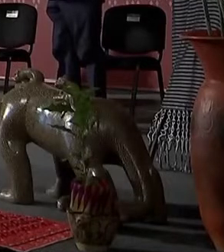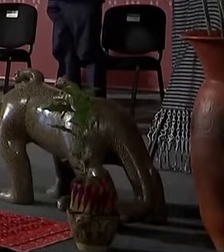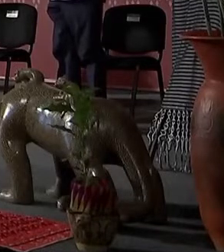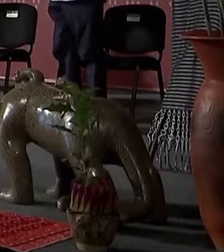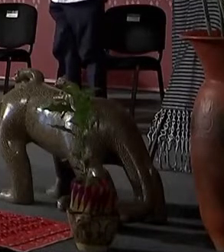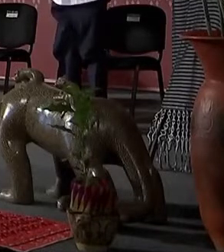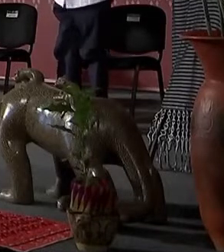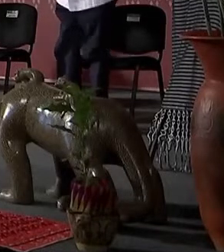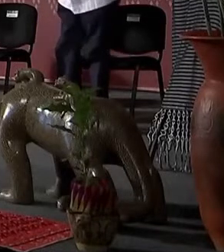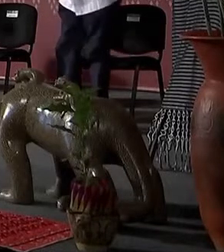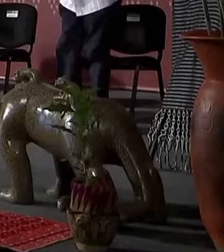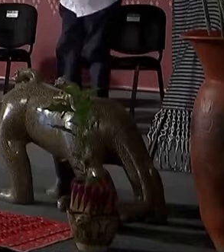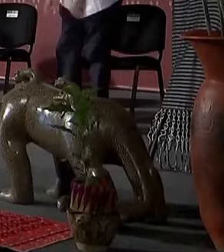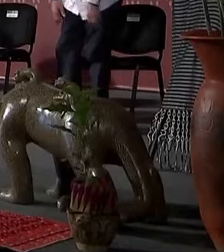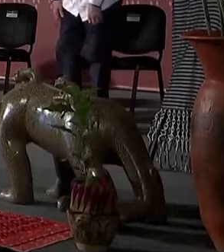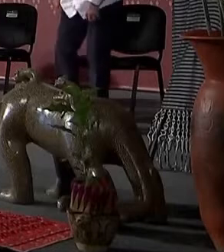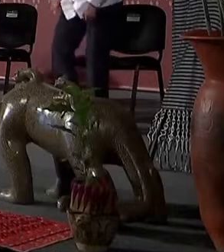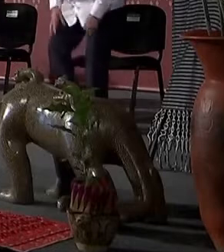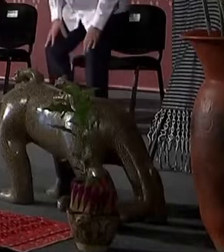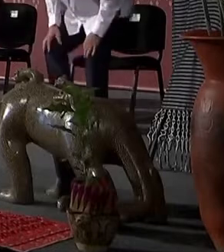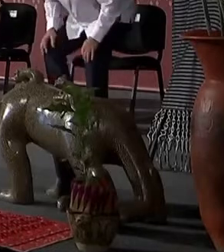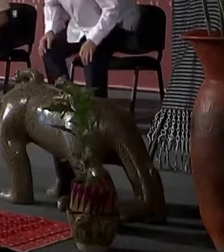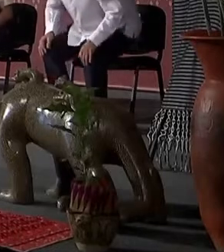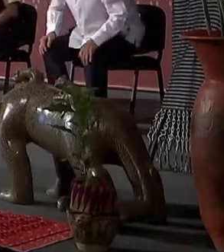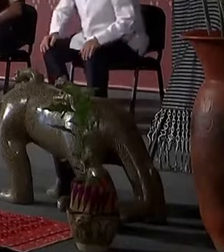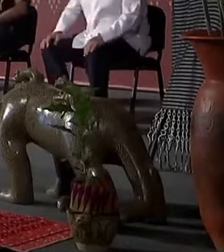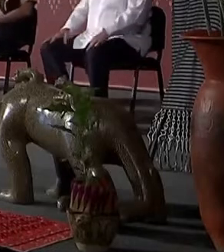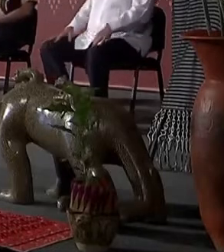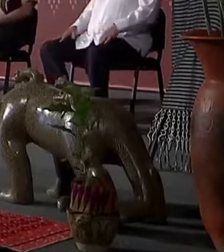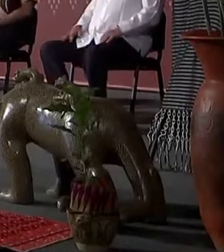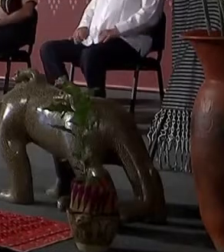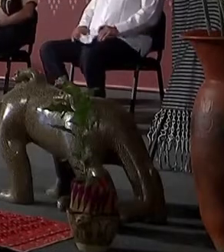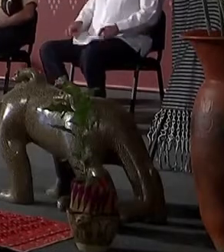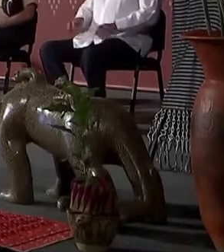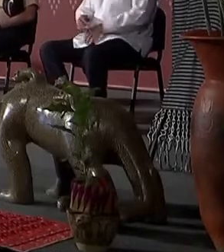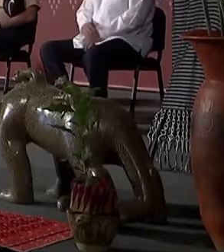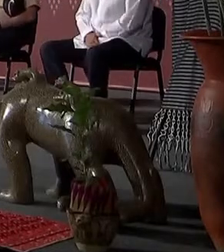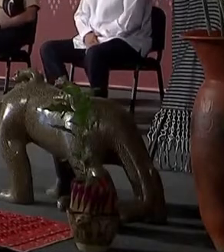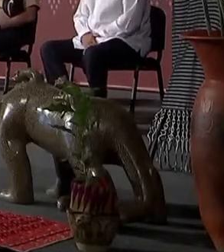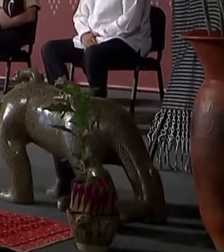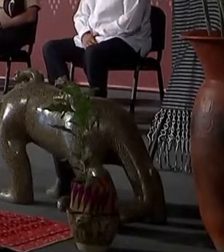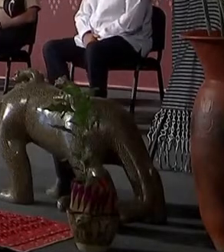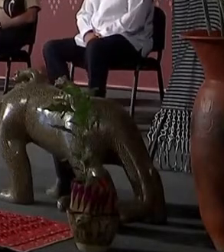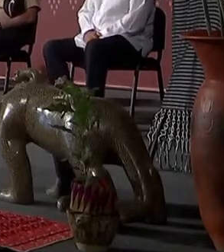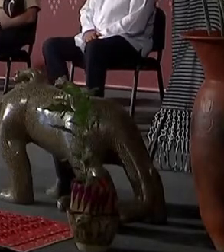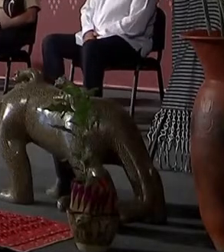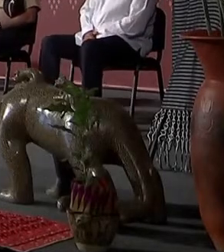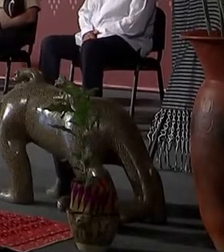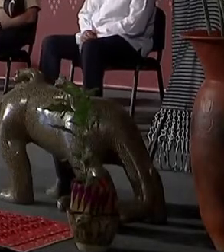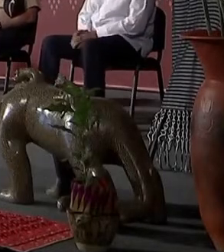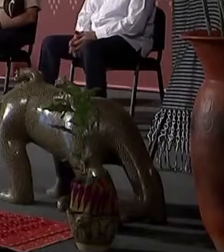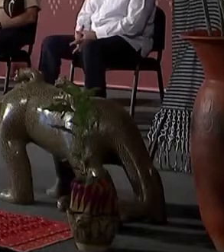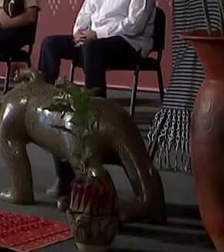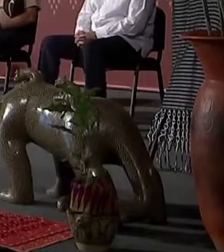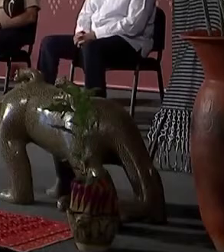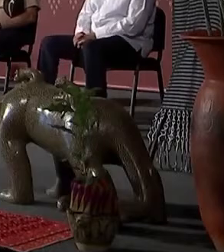Amigas, amigos de Comitán, me da mucho gusto estar este